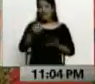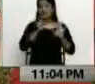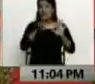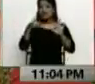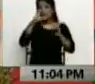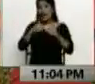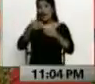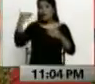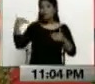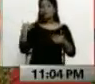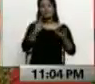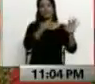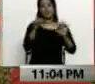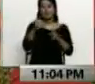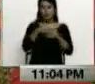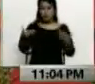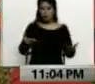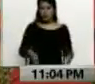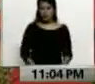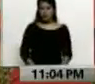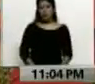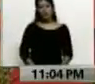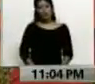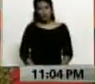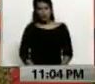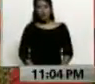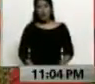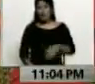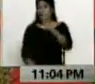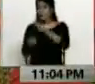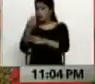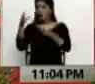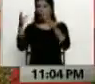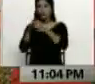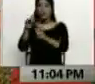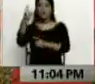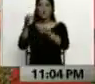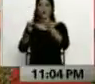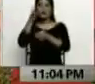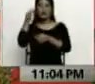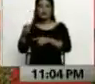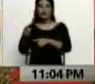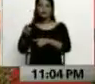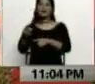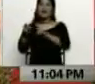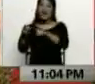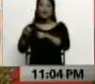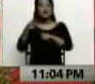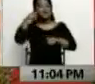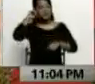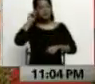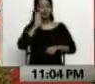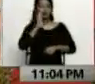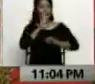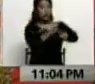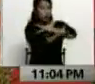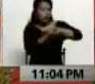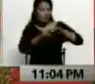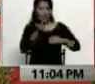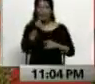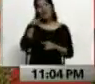eso de hace 16 años de ahí nació ese partido de la corrupción son absolutamente